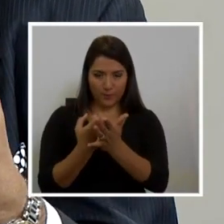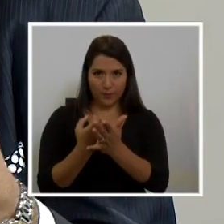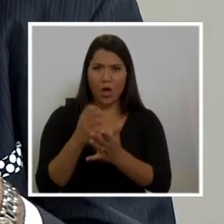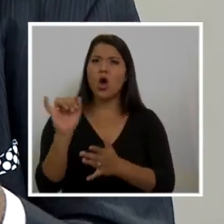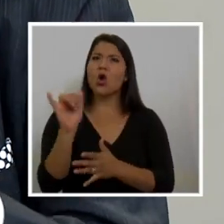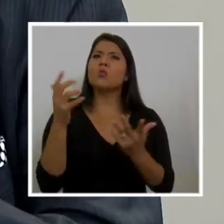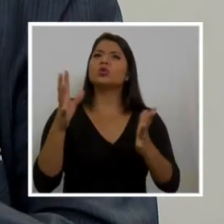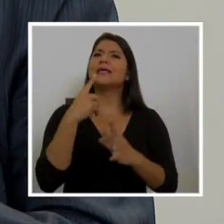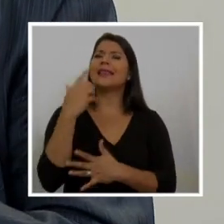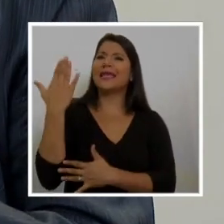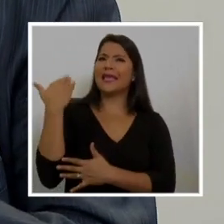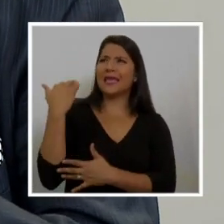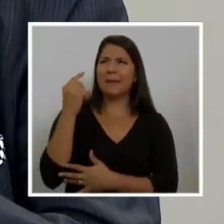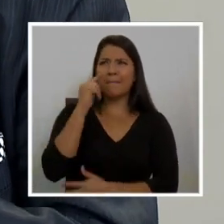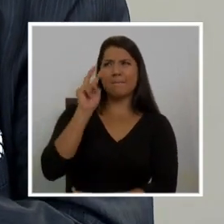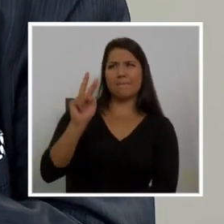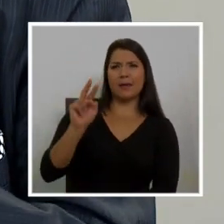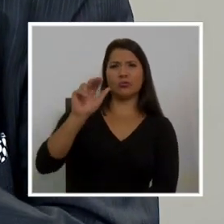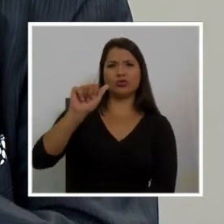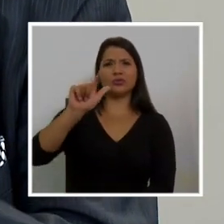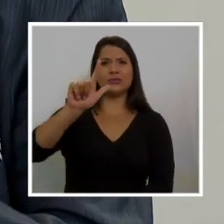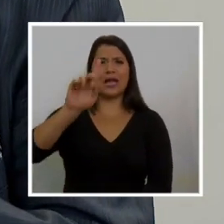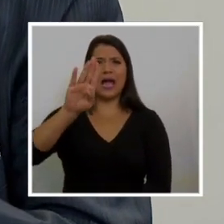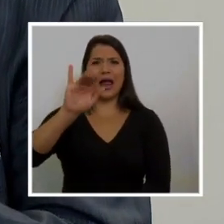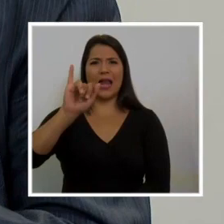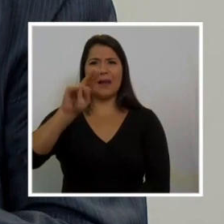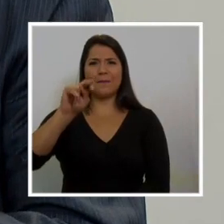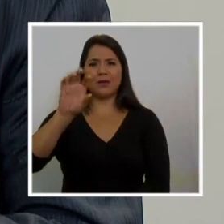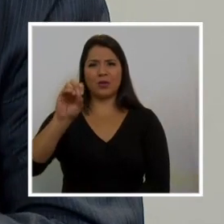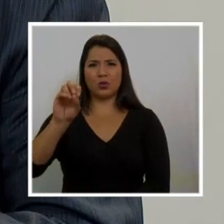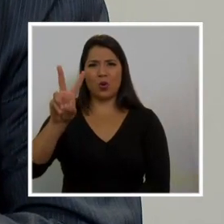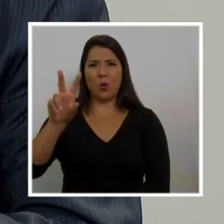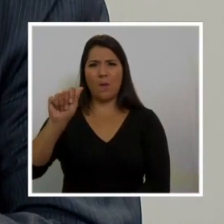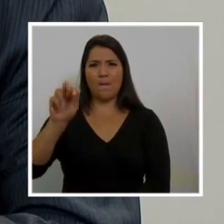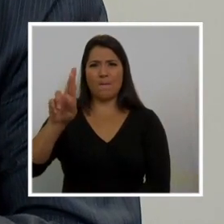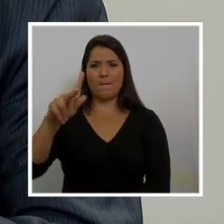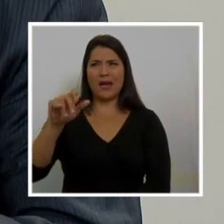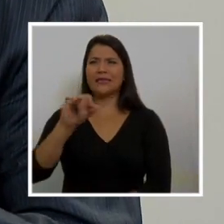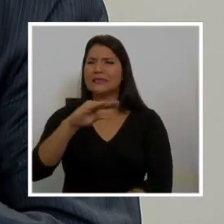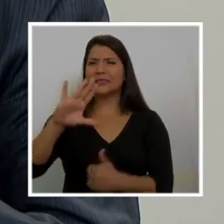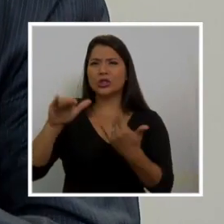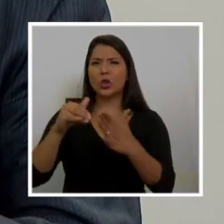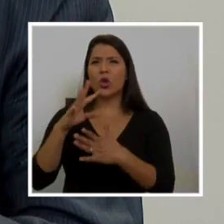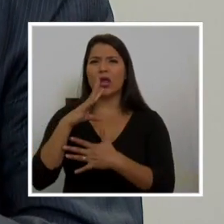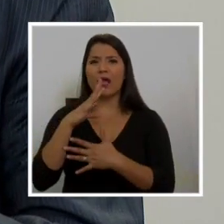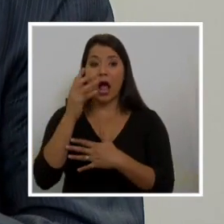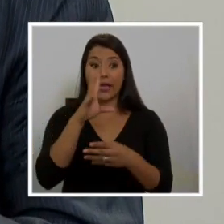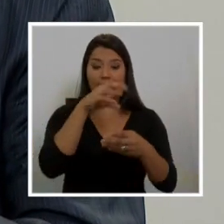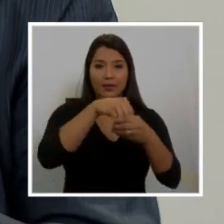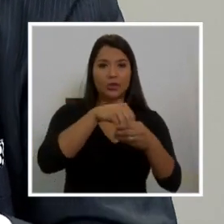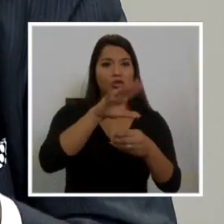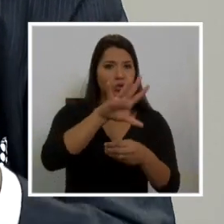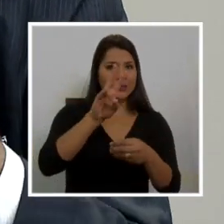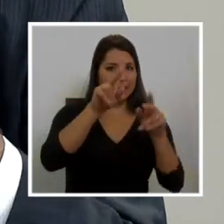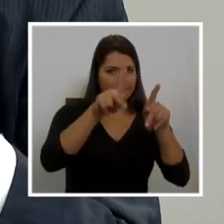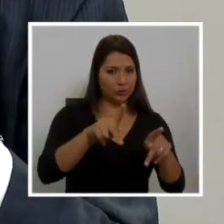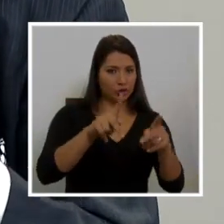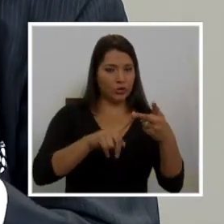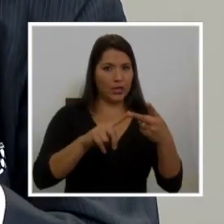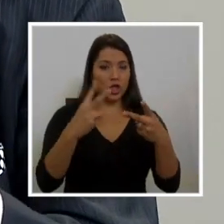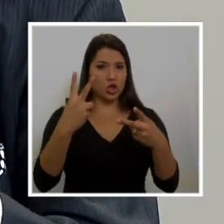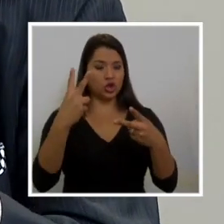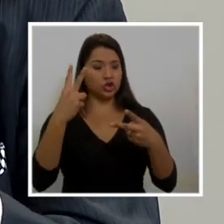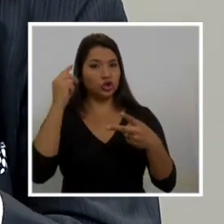uno a Albino Vargas y los planteamientos que hacen es porque aquí no solo está el juego de 57 personas y de 2 poderes de la República, hay